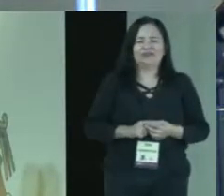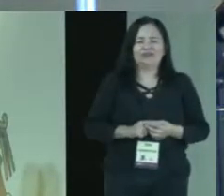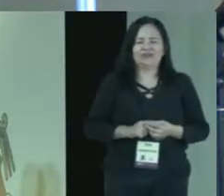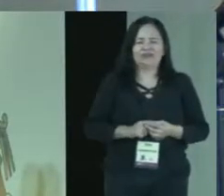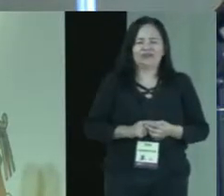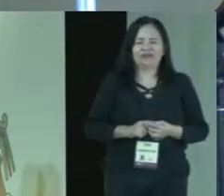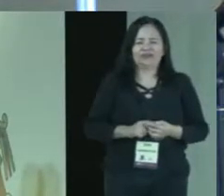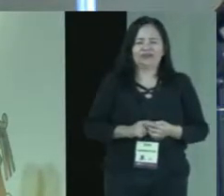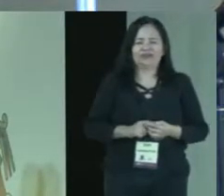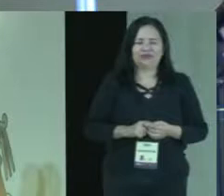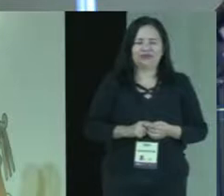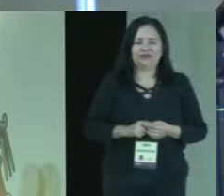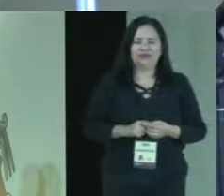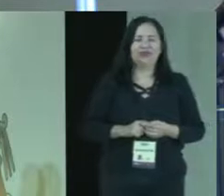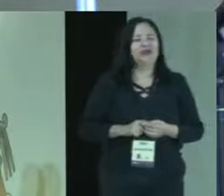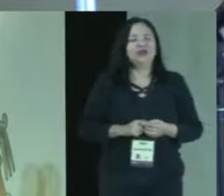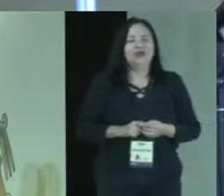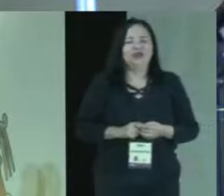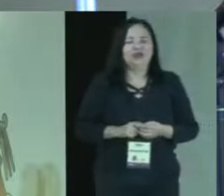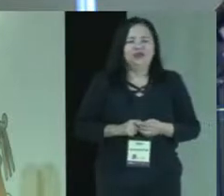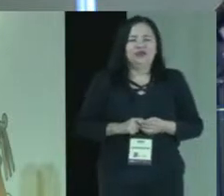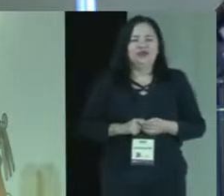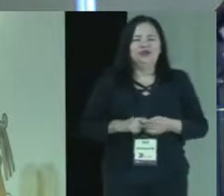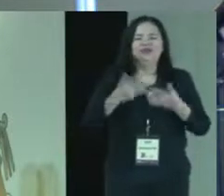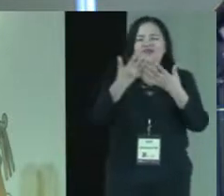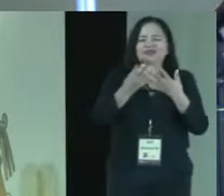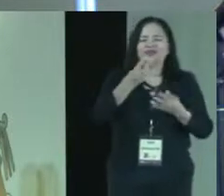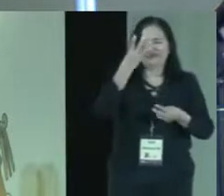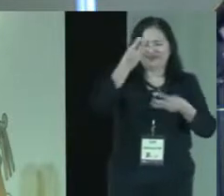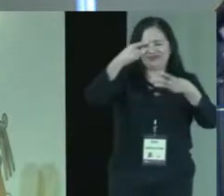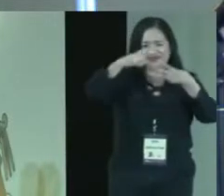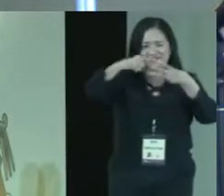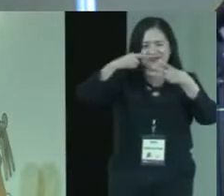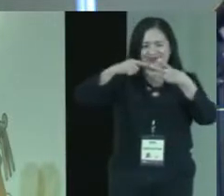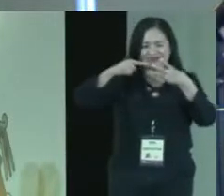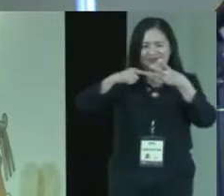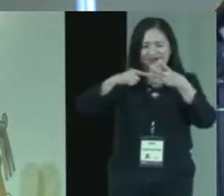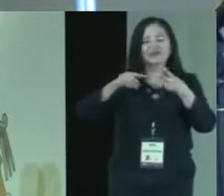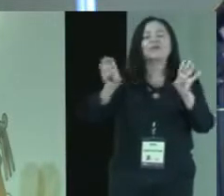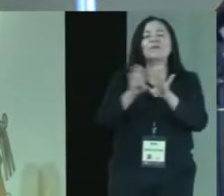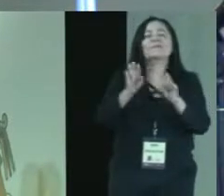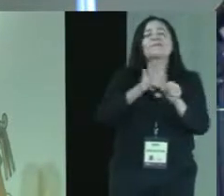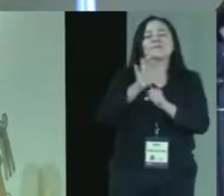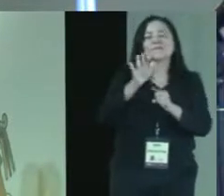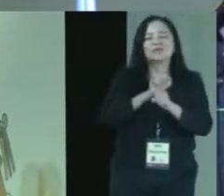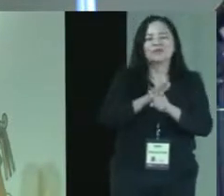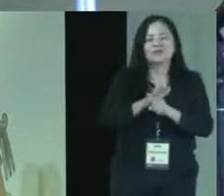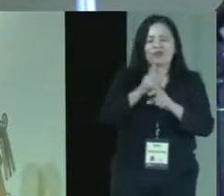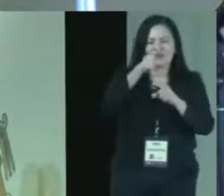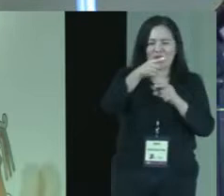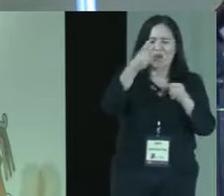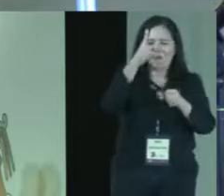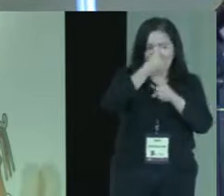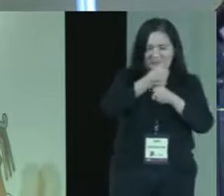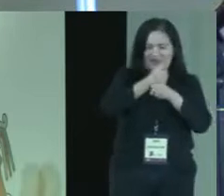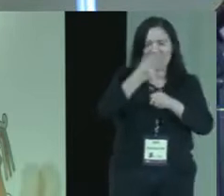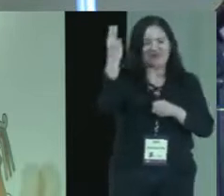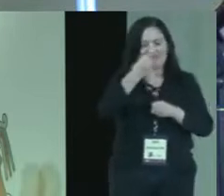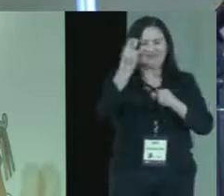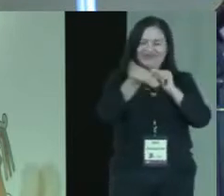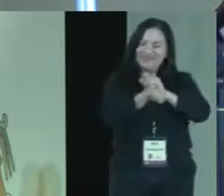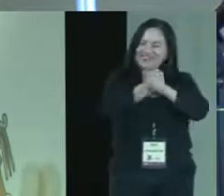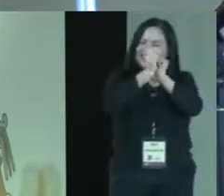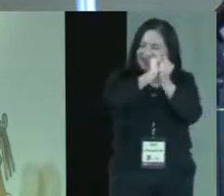disfuncional modelo vigente. Esta estrategia de la CEPAL ha calificado como una recuperación transformadora para el